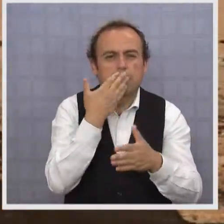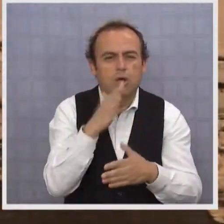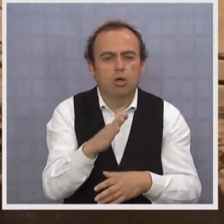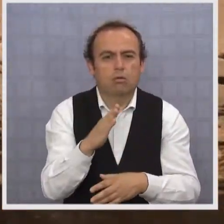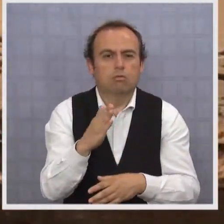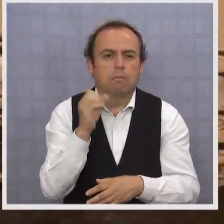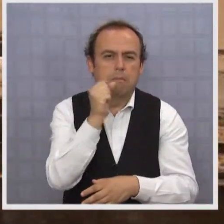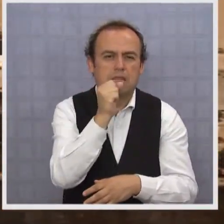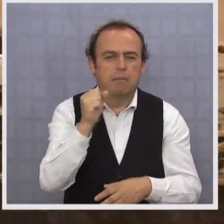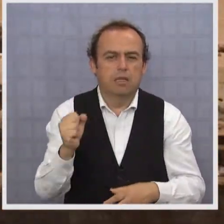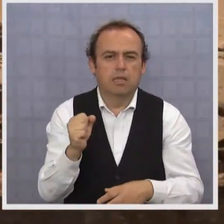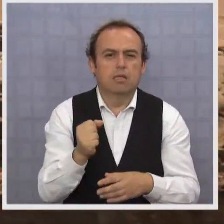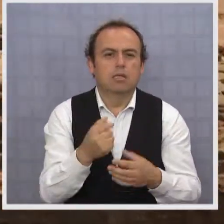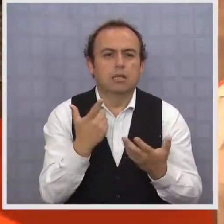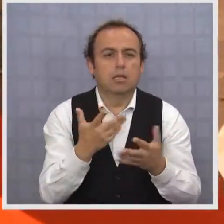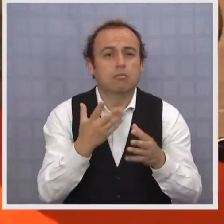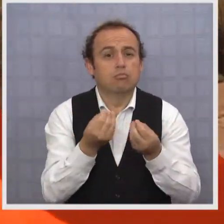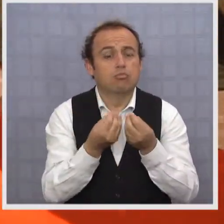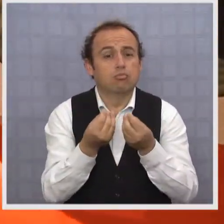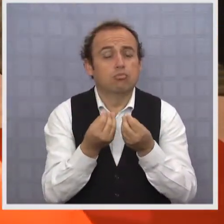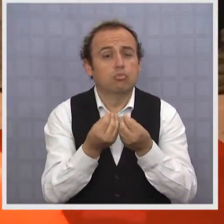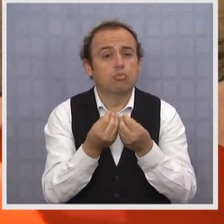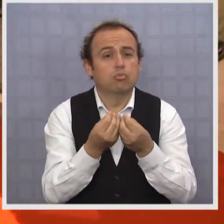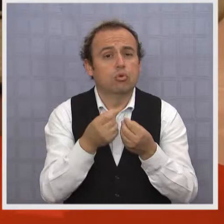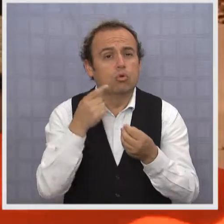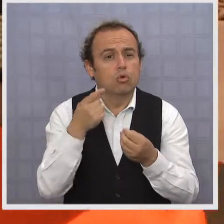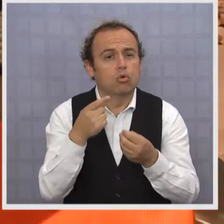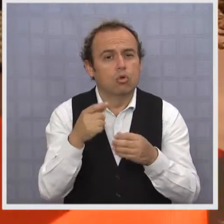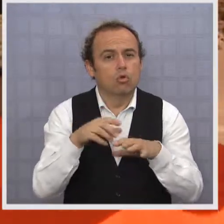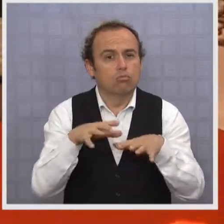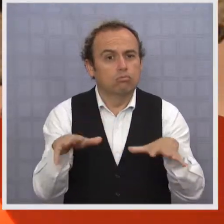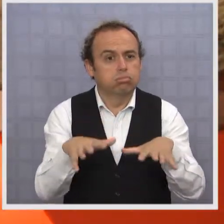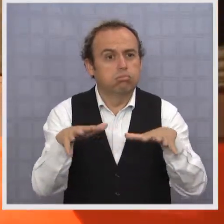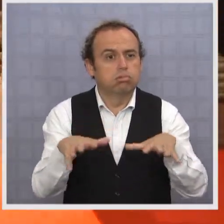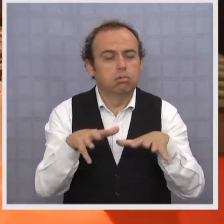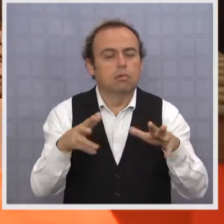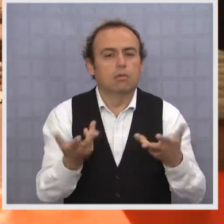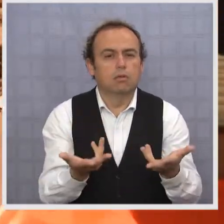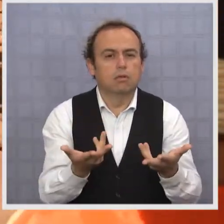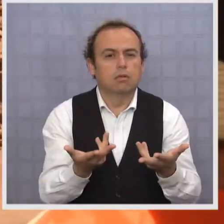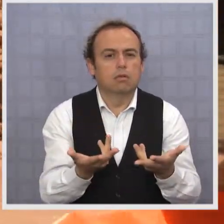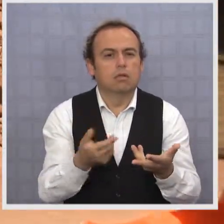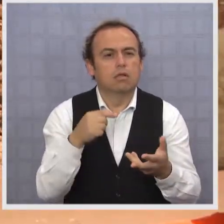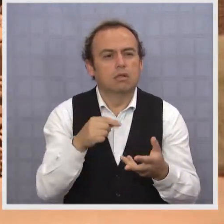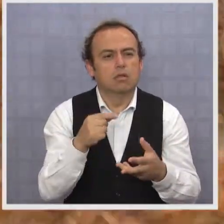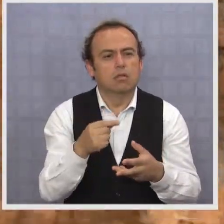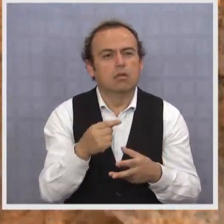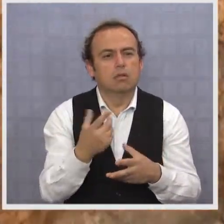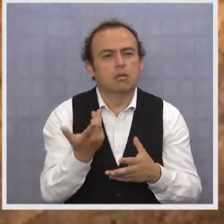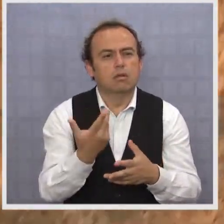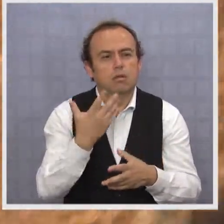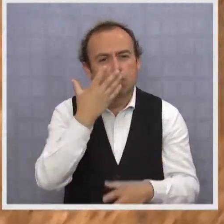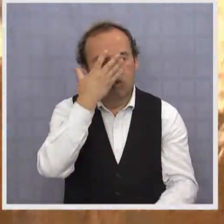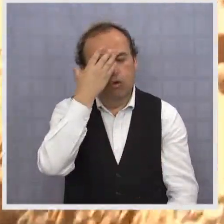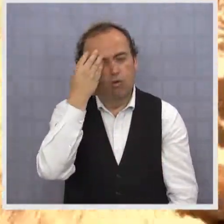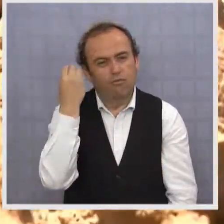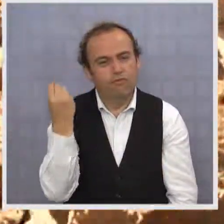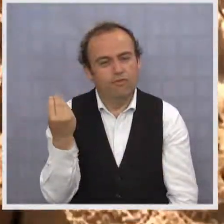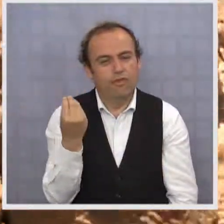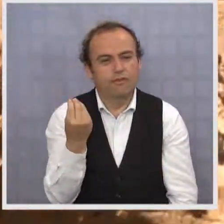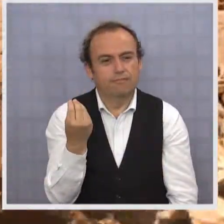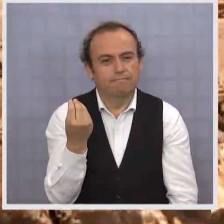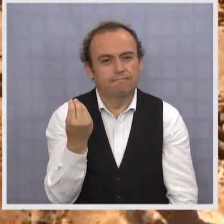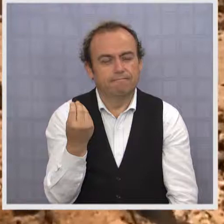Agregan que son muchos los que se han beneficiado del resultado de esas movilizaciones, sin embargo, hoy están sumidas en el olvido.